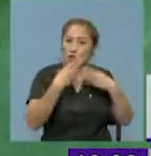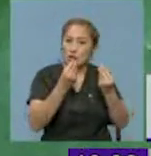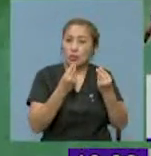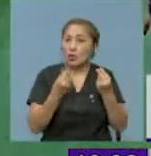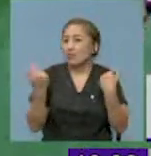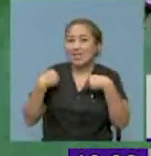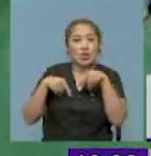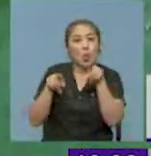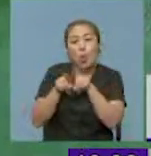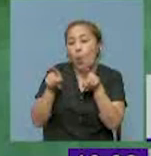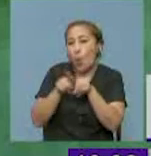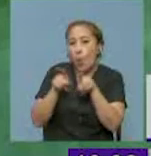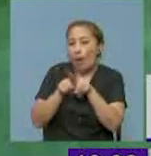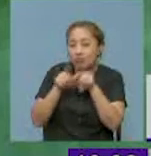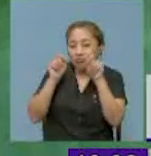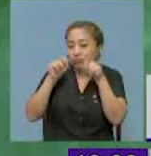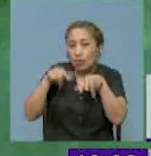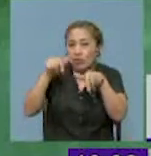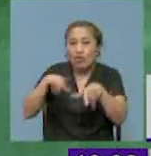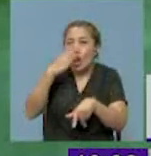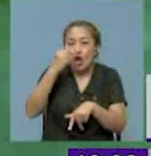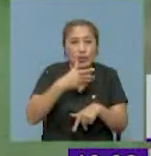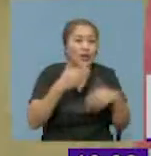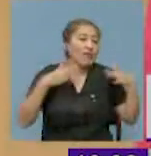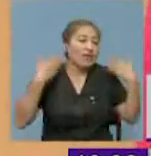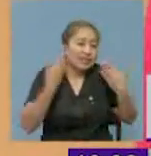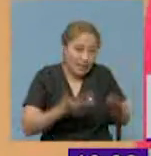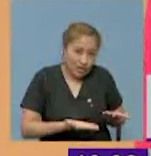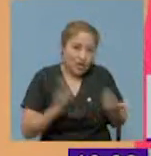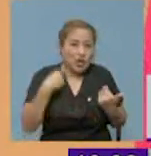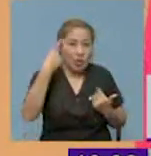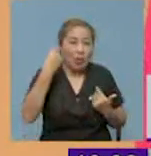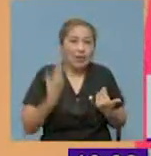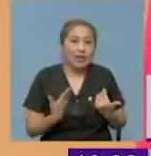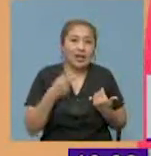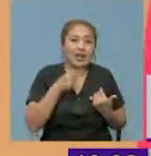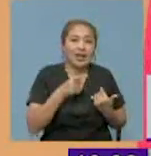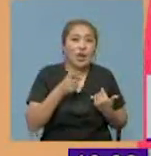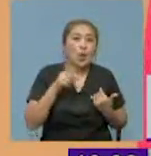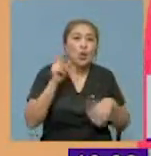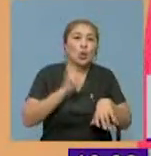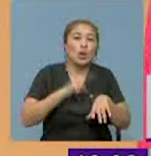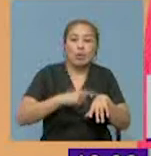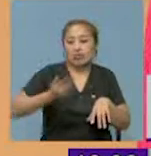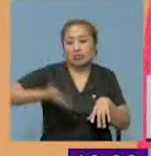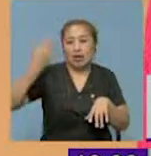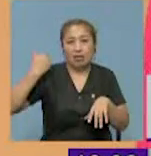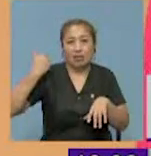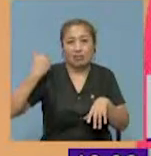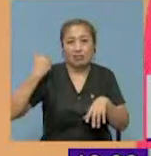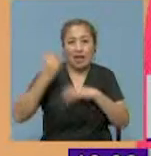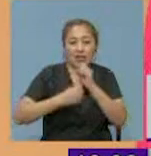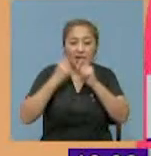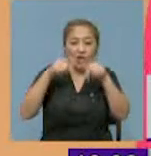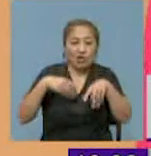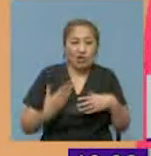netamente madre incas bueno felicitaciones porque bueno hacía un tiempo esta parte que en por lo menos